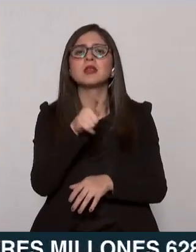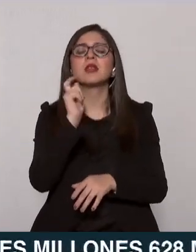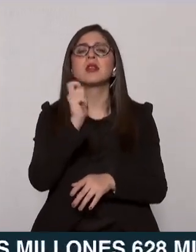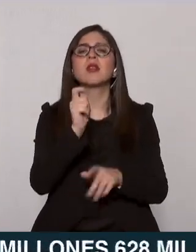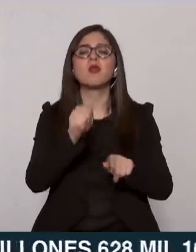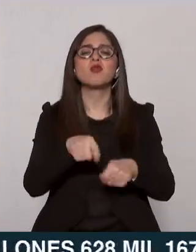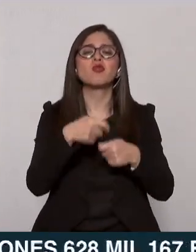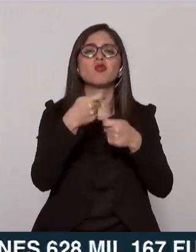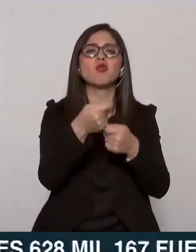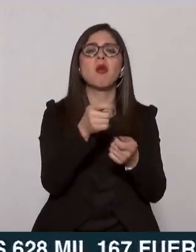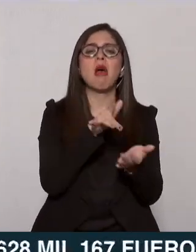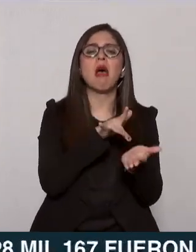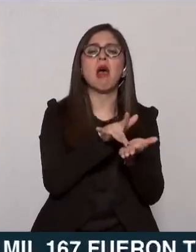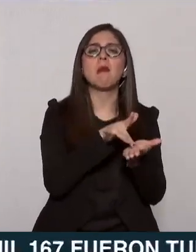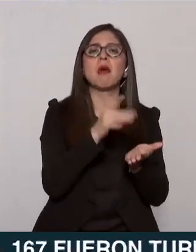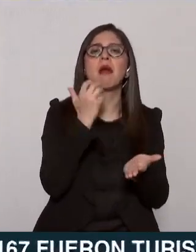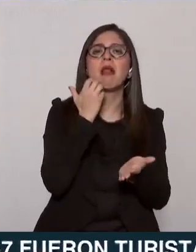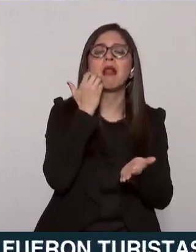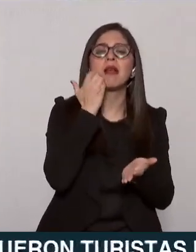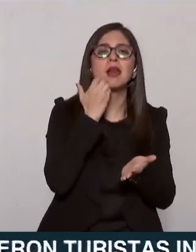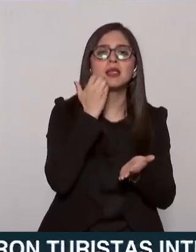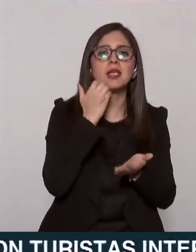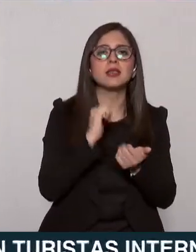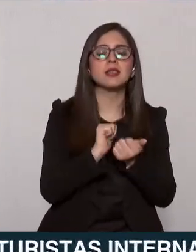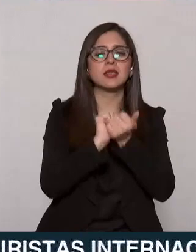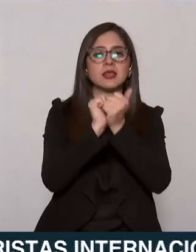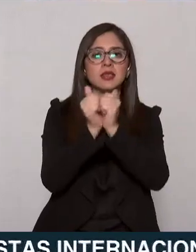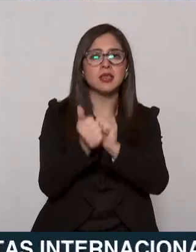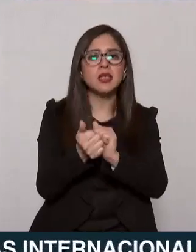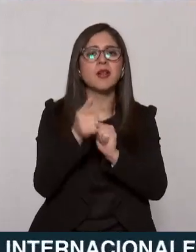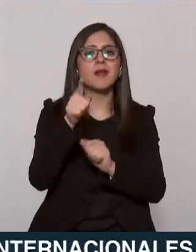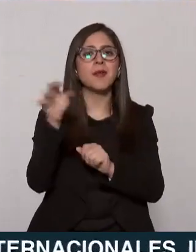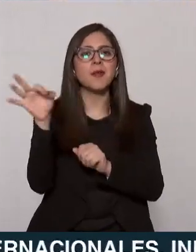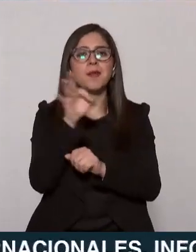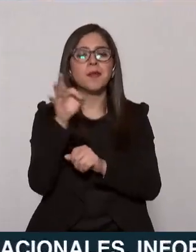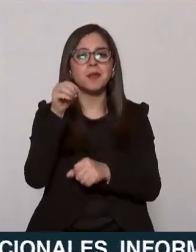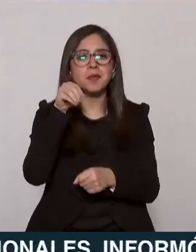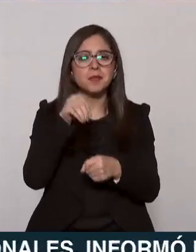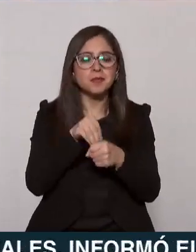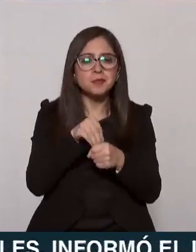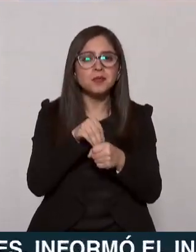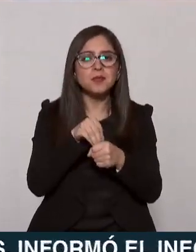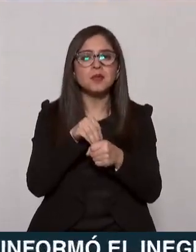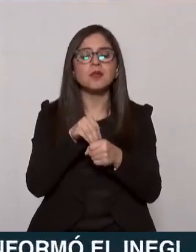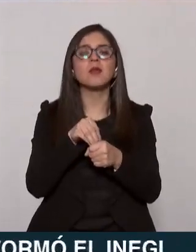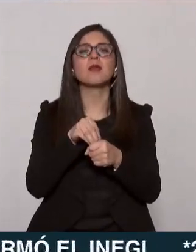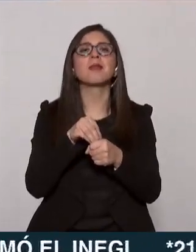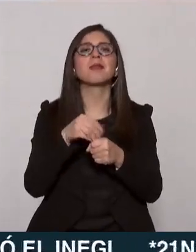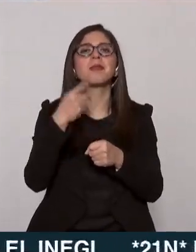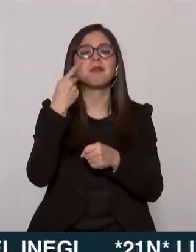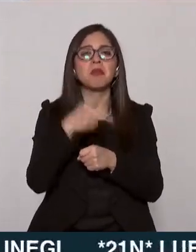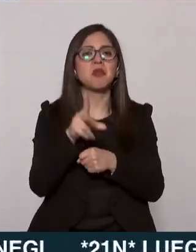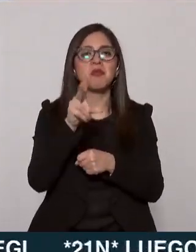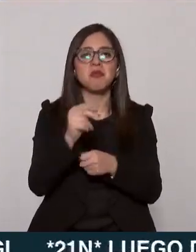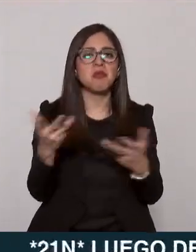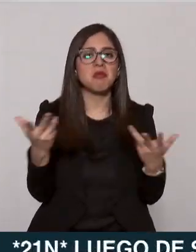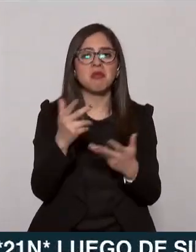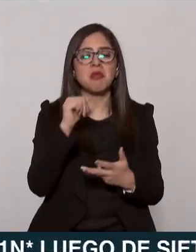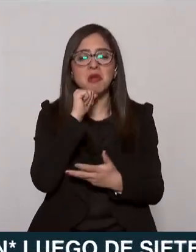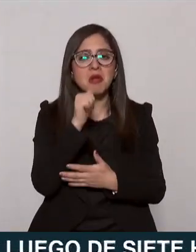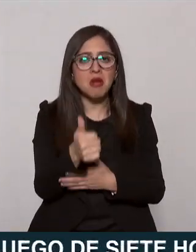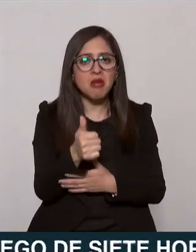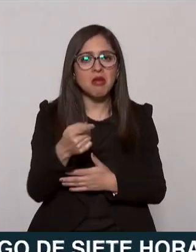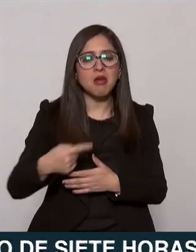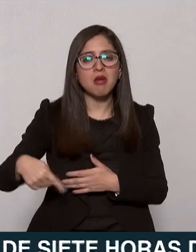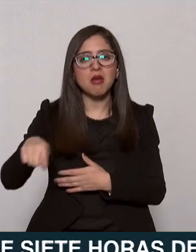beneficios bajo el concepto de omitir, es decir, no se hizo, simplemente se omitió